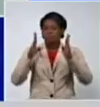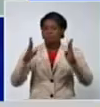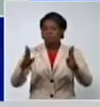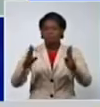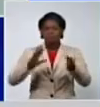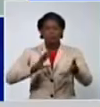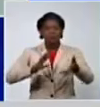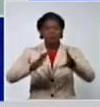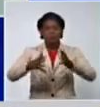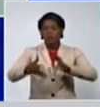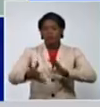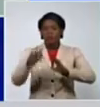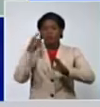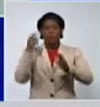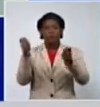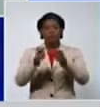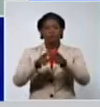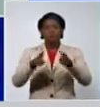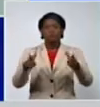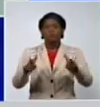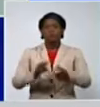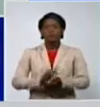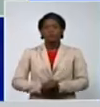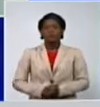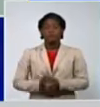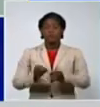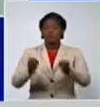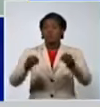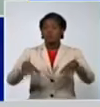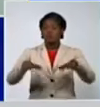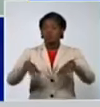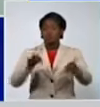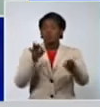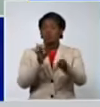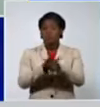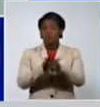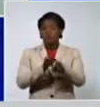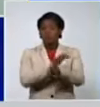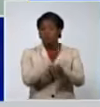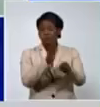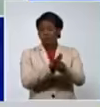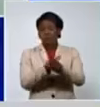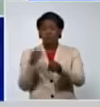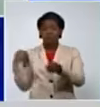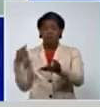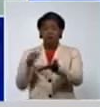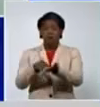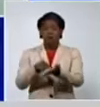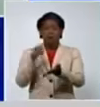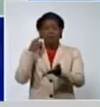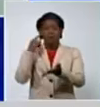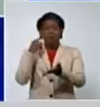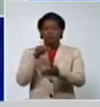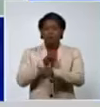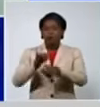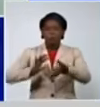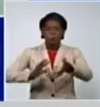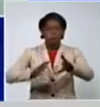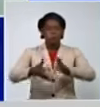comportamiento más elevado de la pandemia desde que esta comenzó. Y lo que todavía es